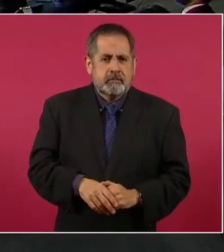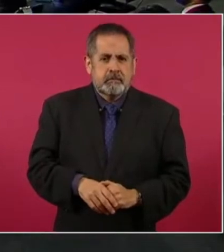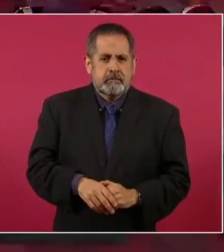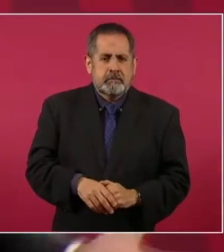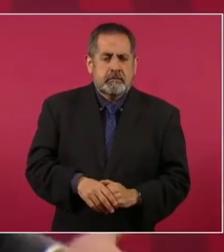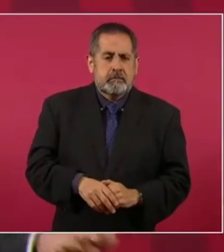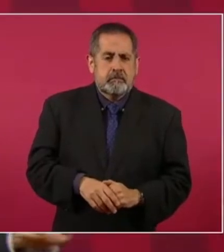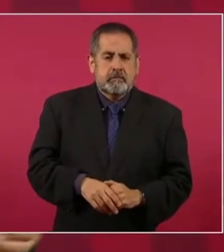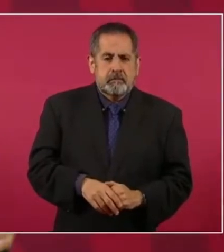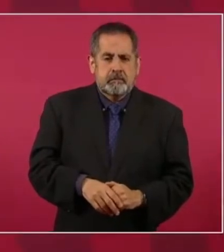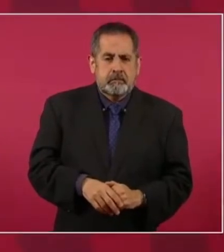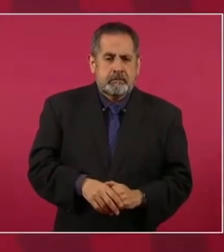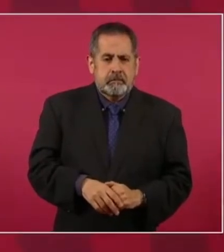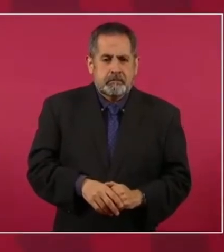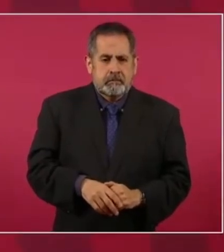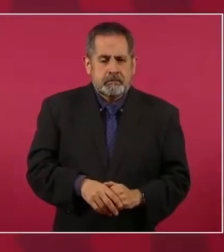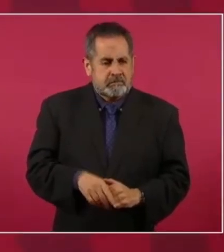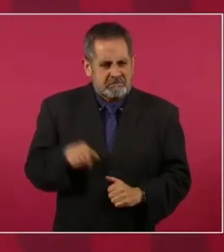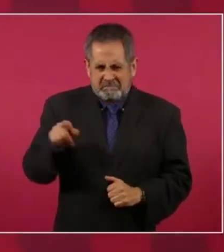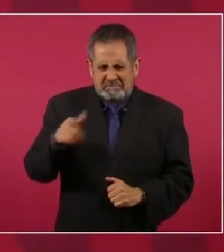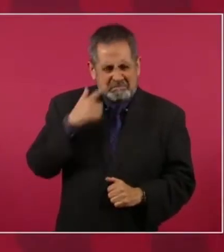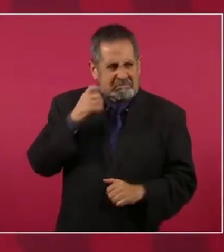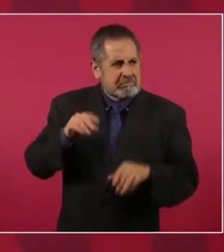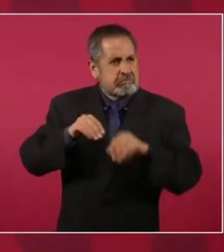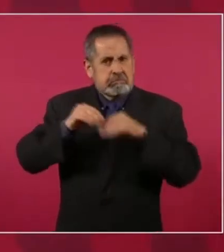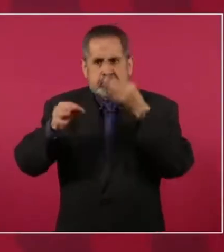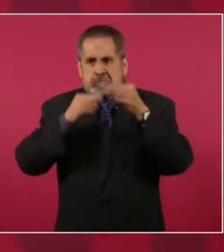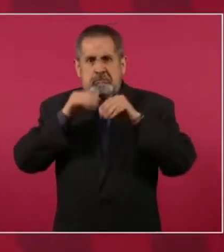ha sido muy difundido.